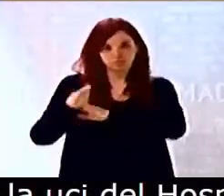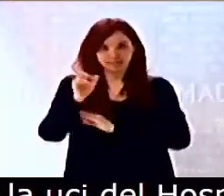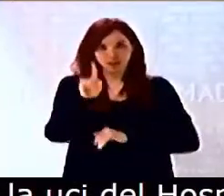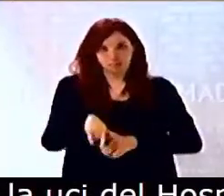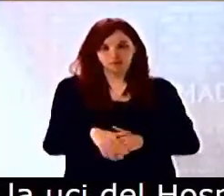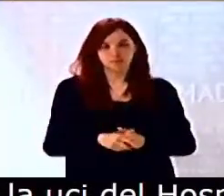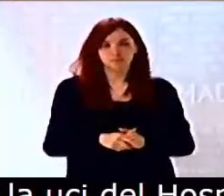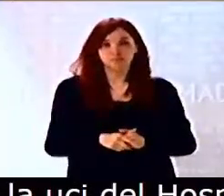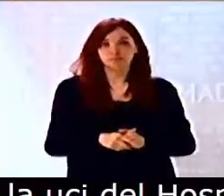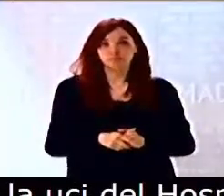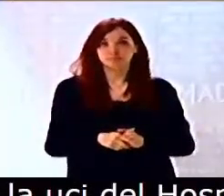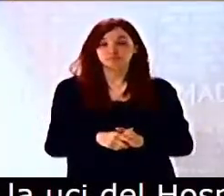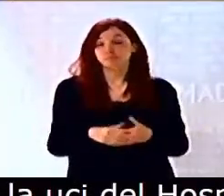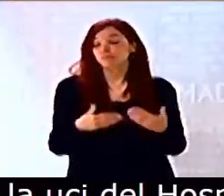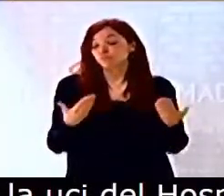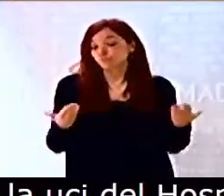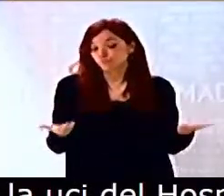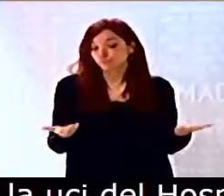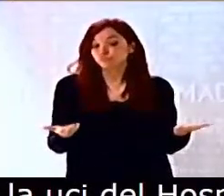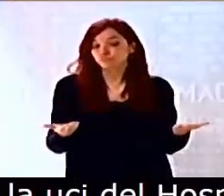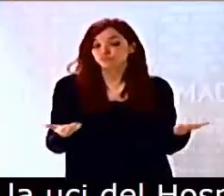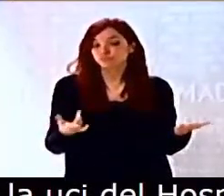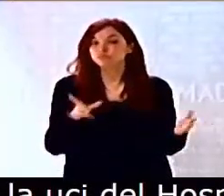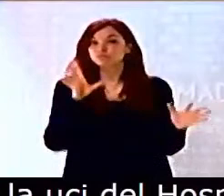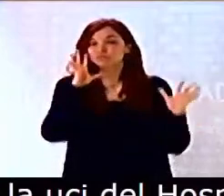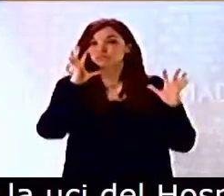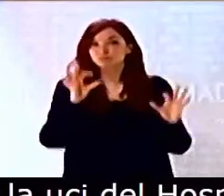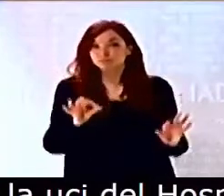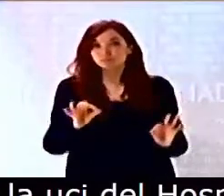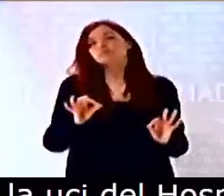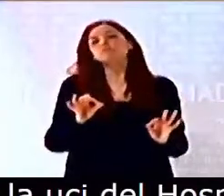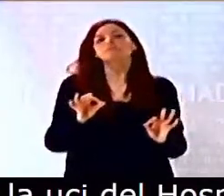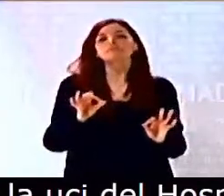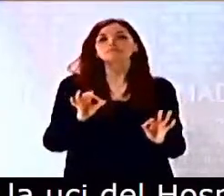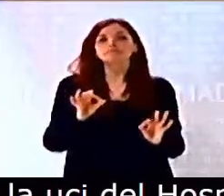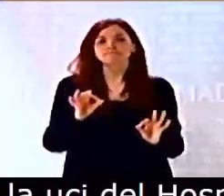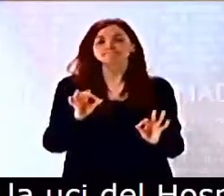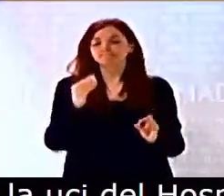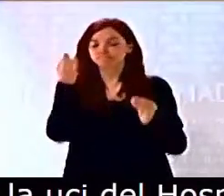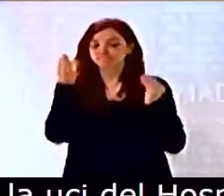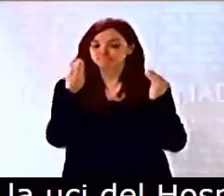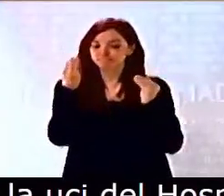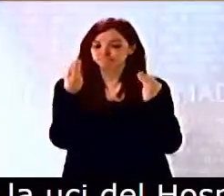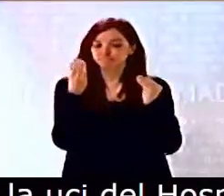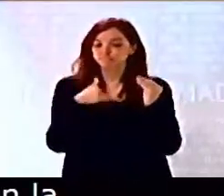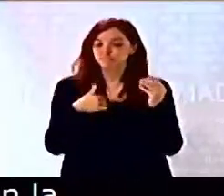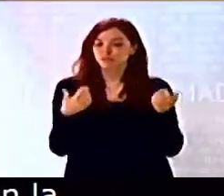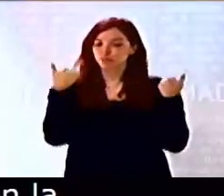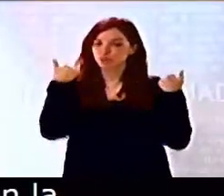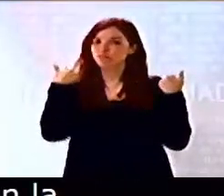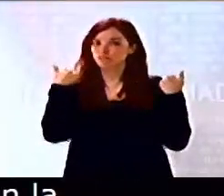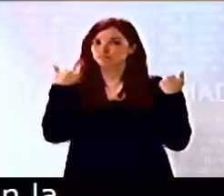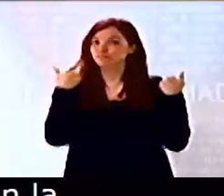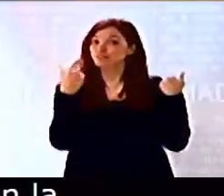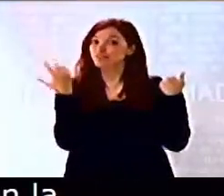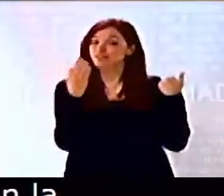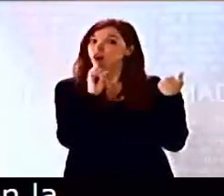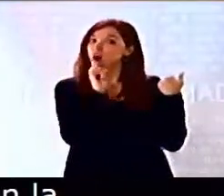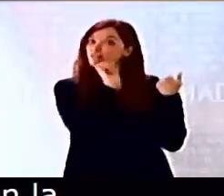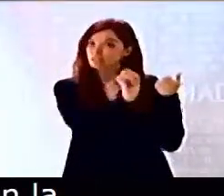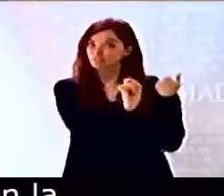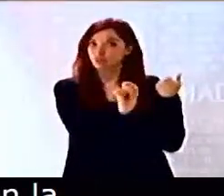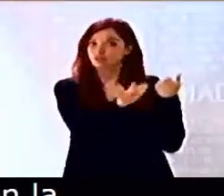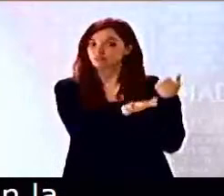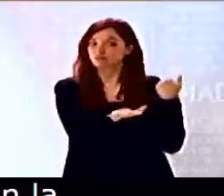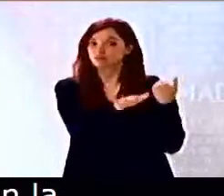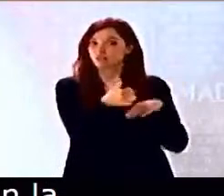Por lo tanto, me creo en la responsabilidad de tener que advertir a la ciudadanía